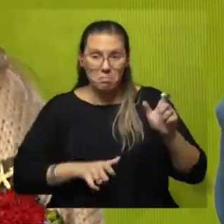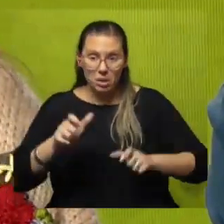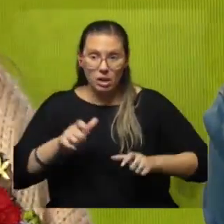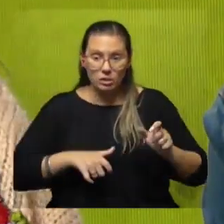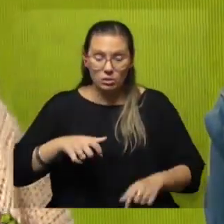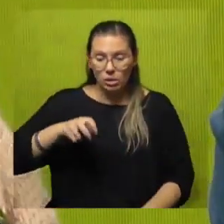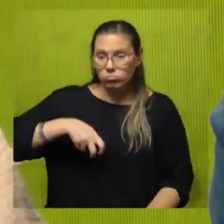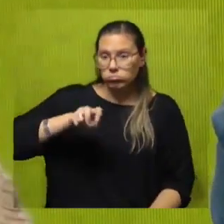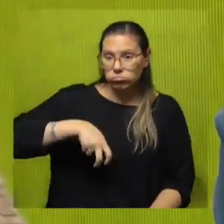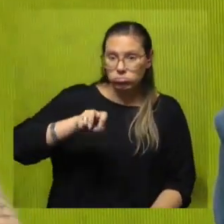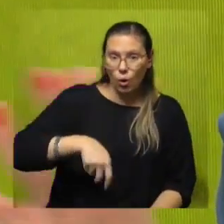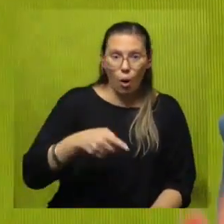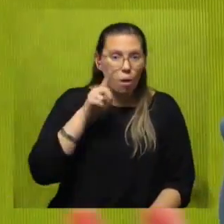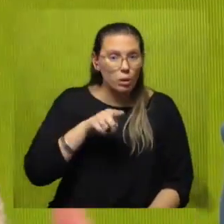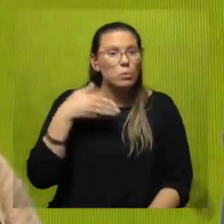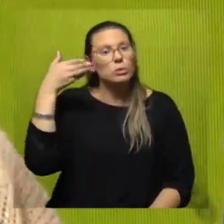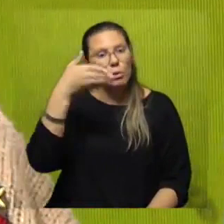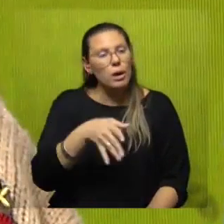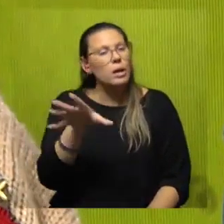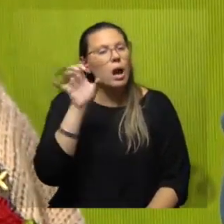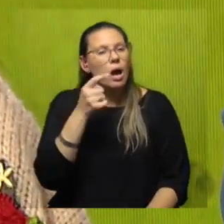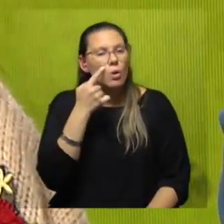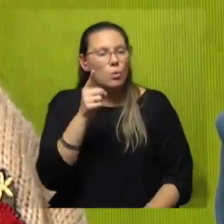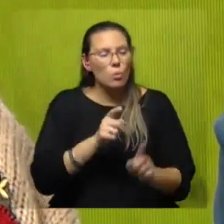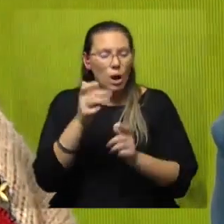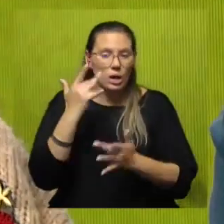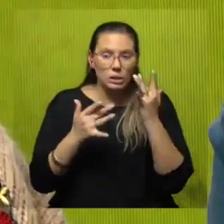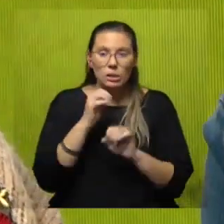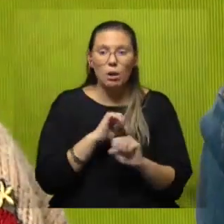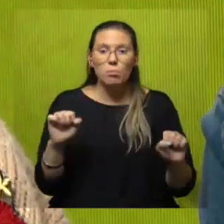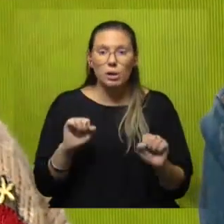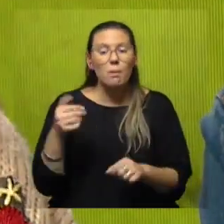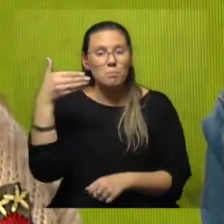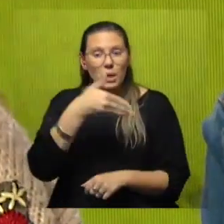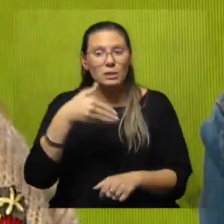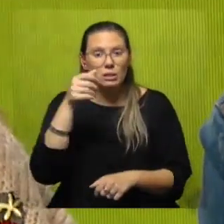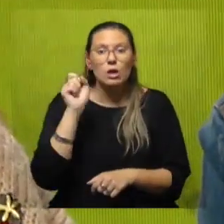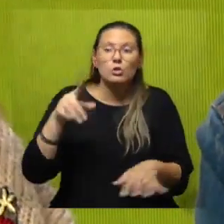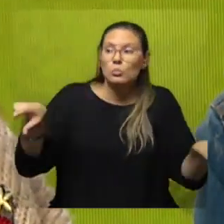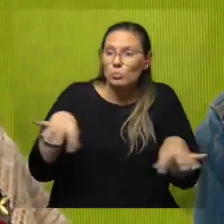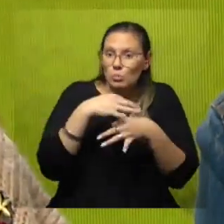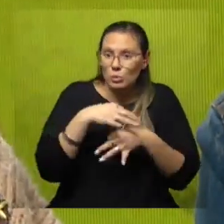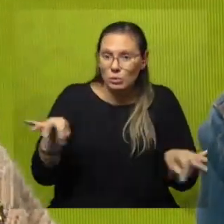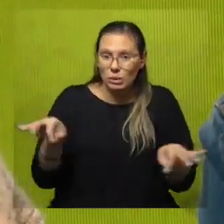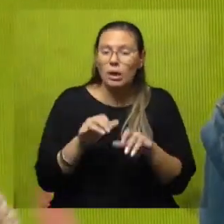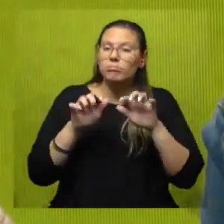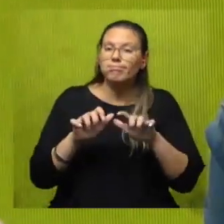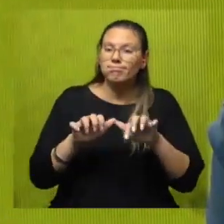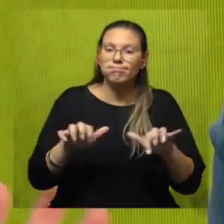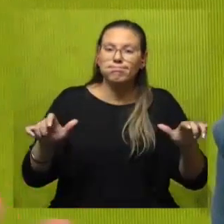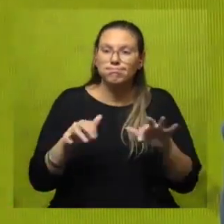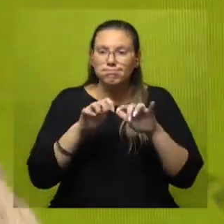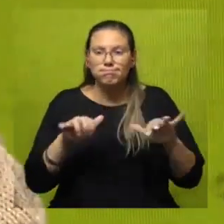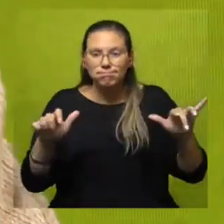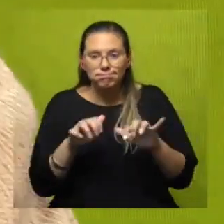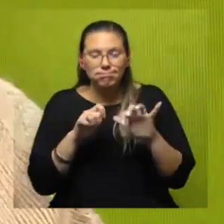pasan por la plaza o que van a propósito a escuchar a alguno de estos artistas puedan ser partícipes con su propia música tocando sus